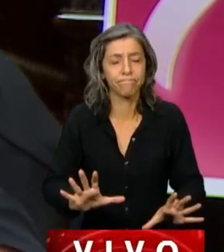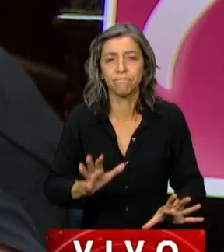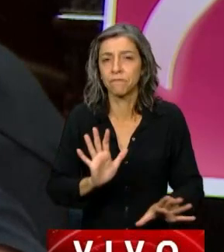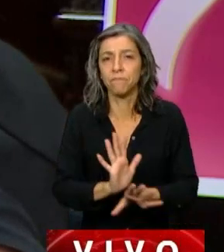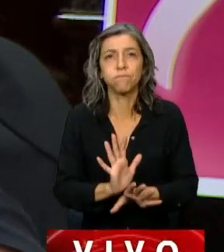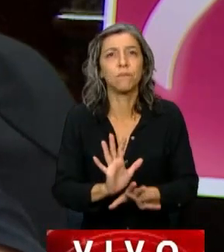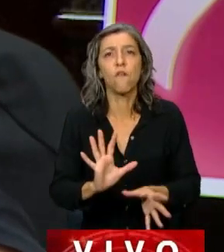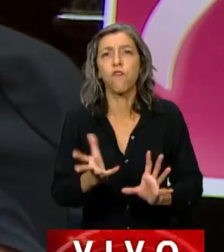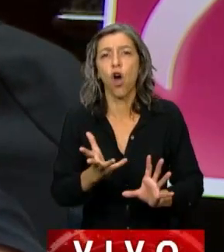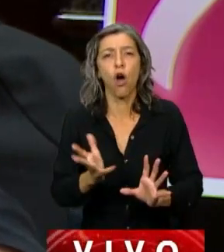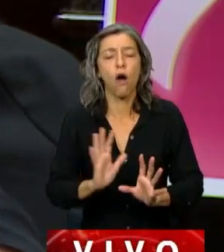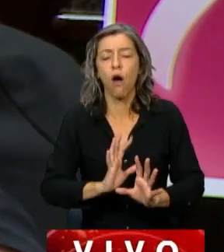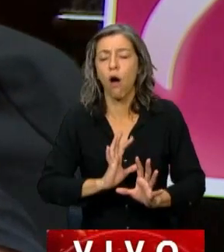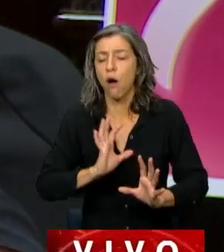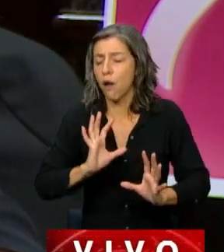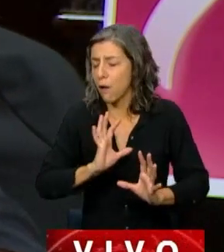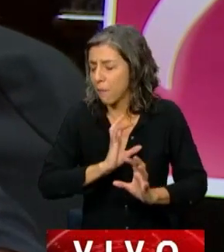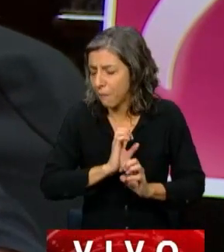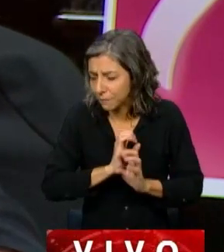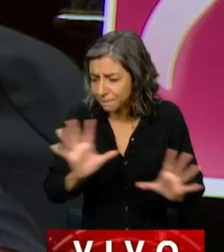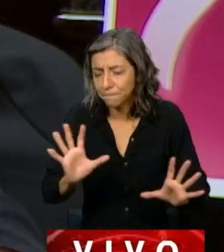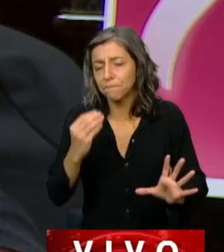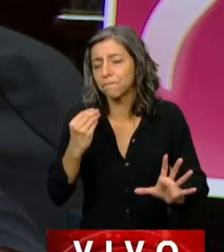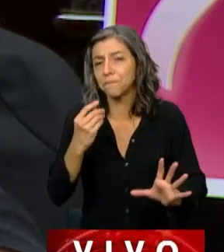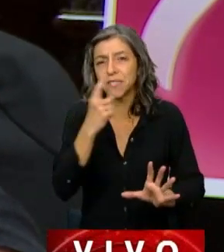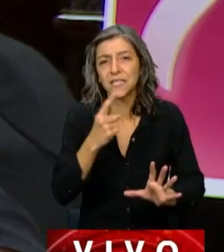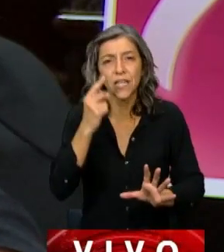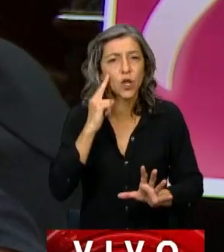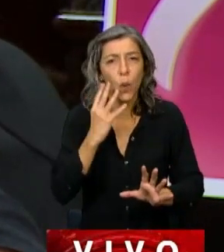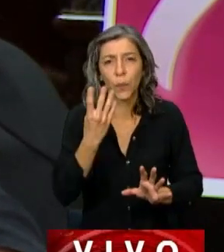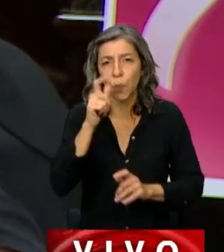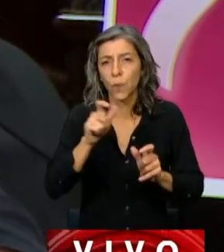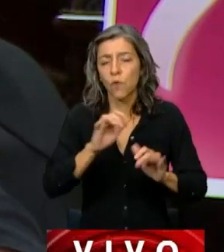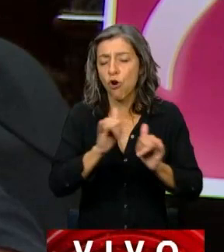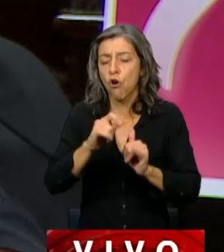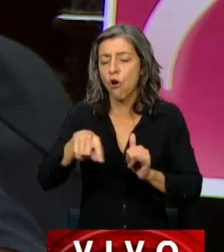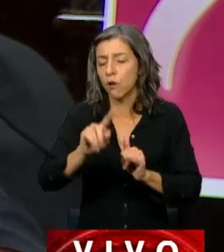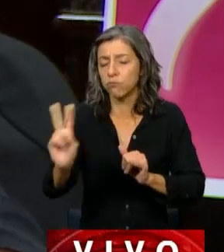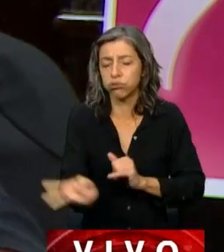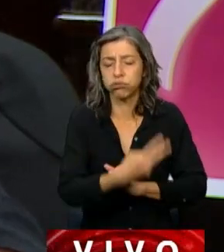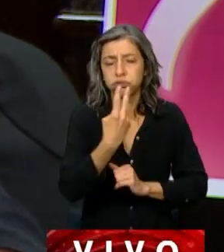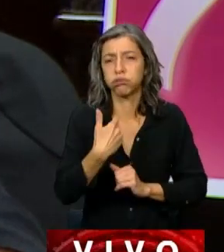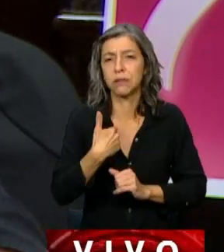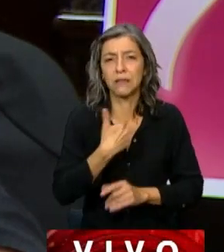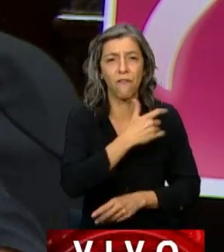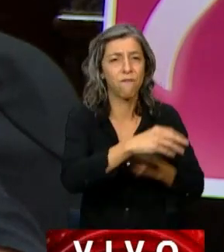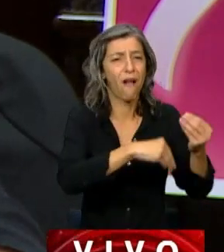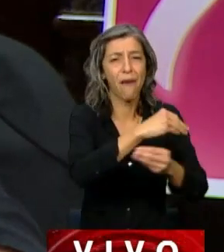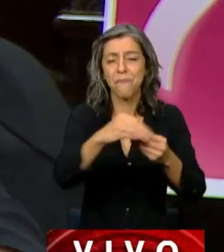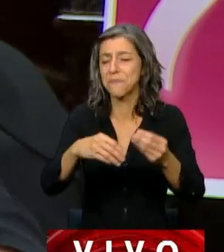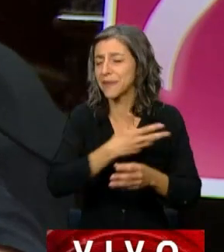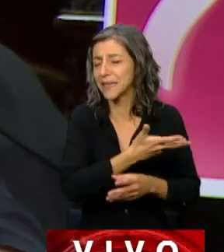un crimen en el que murieron 194 jóvenes, en el que quedaron destrozadas cientos de familias,